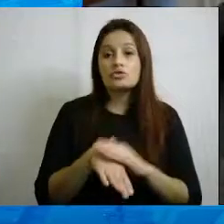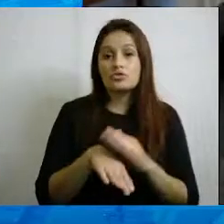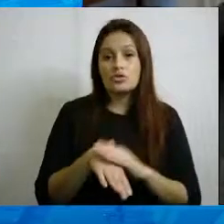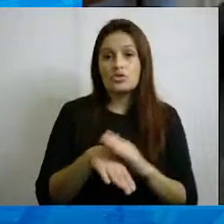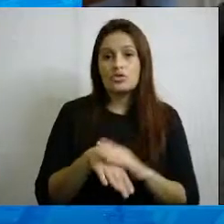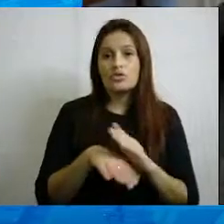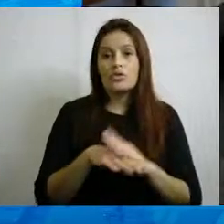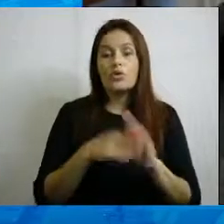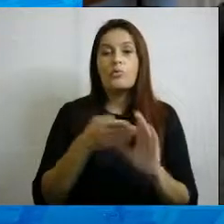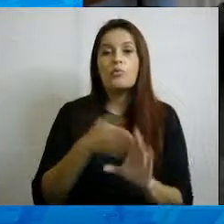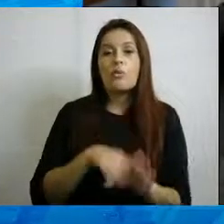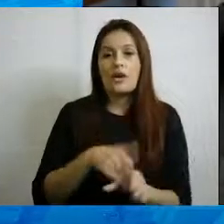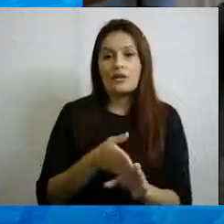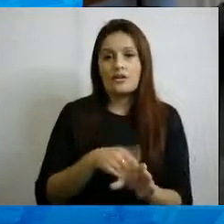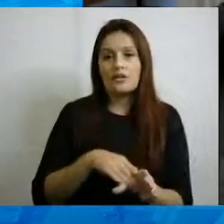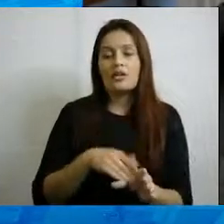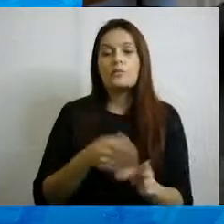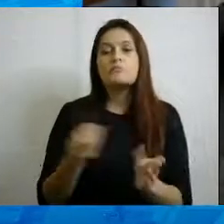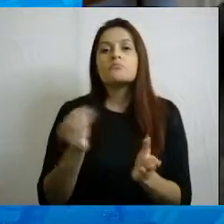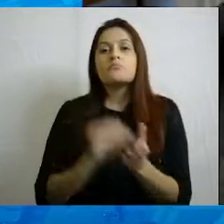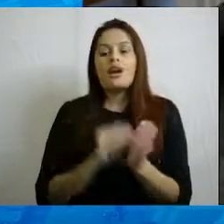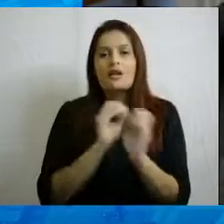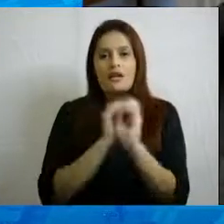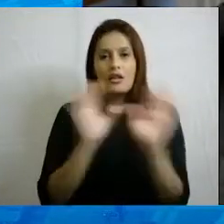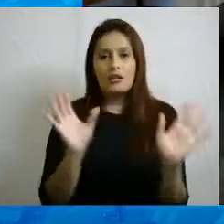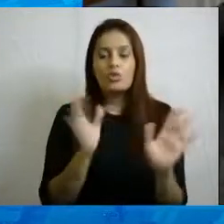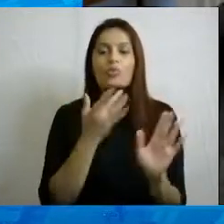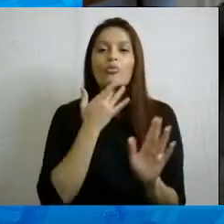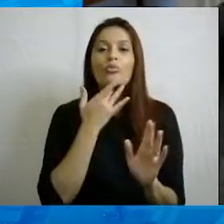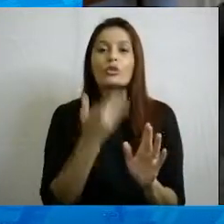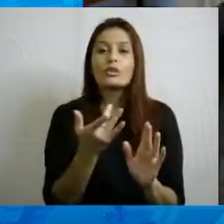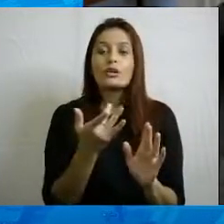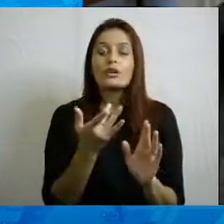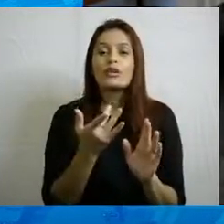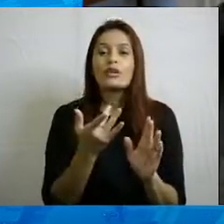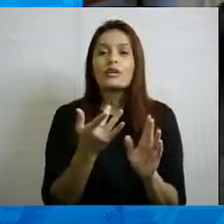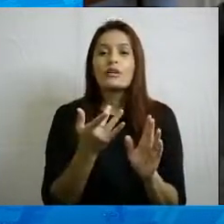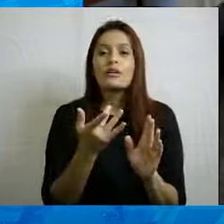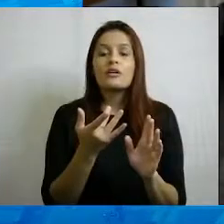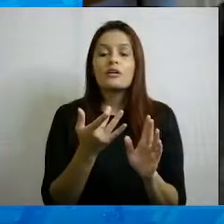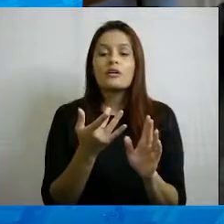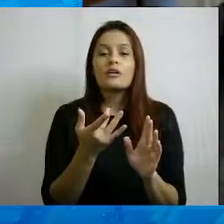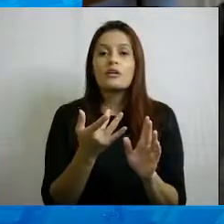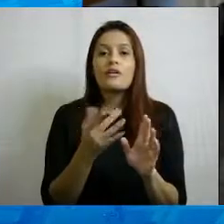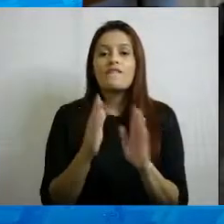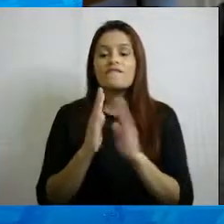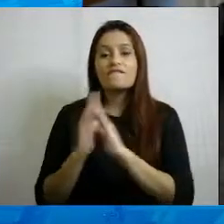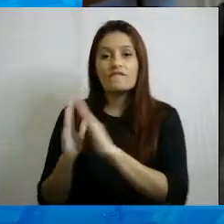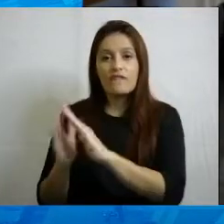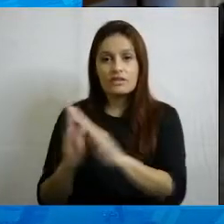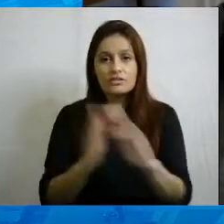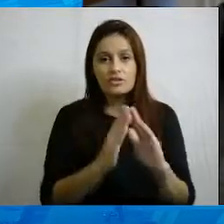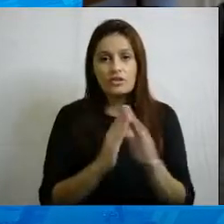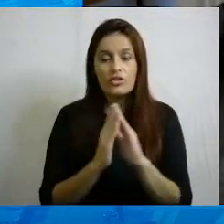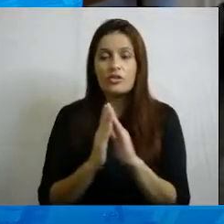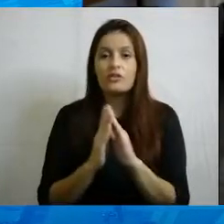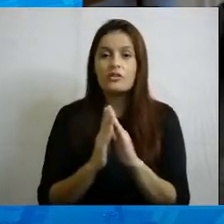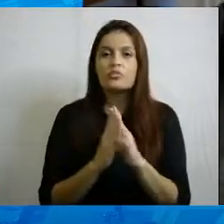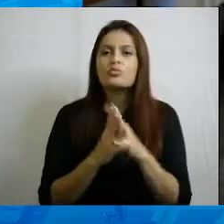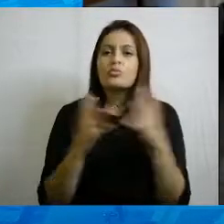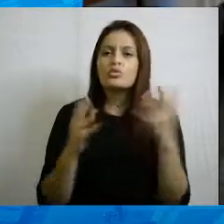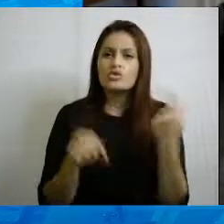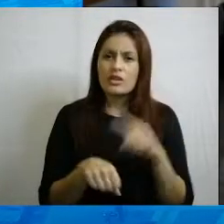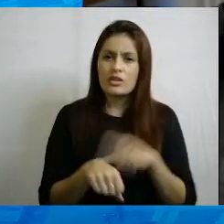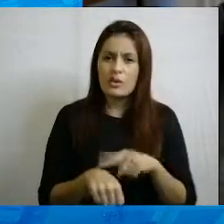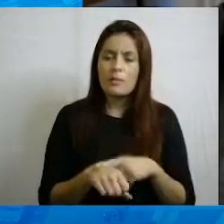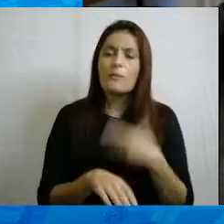en Pomaire. Que sean muy claros en ese aspecto, porque la verdad es la cosa es que la Junta de Vecinos ha estado mucho tiempo